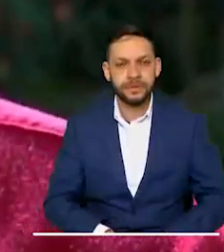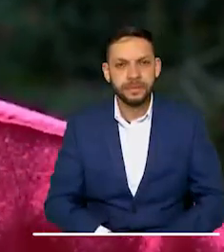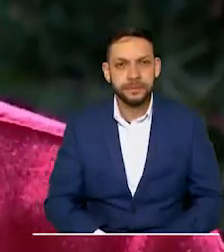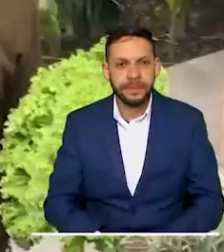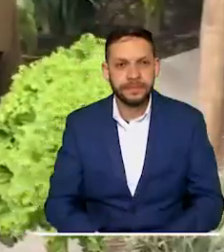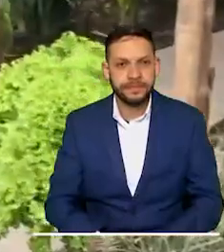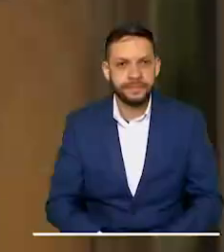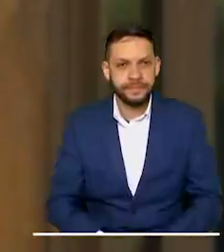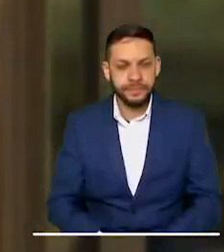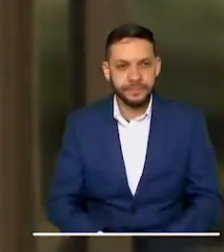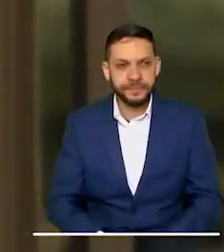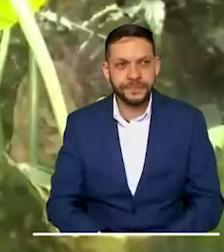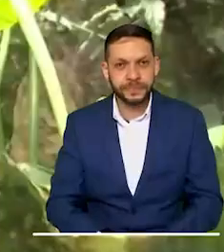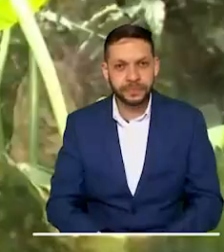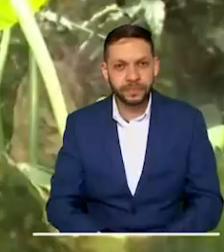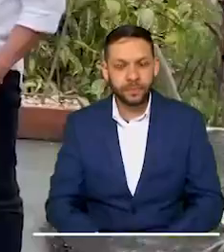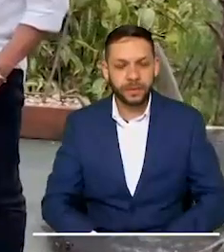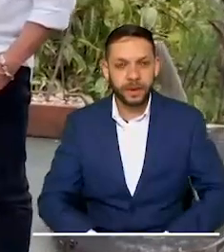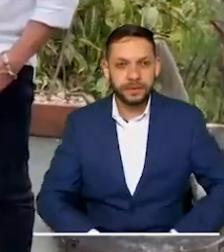Conexión.